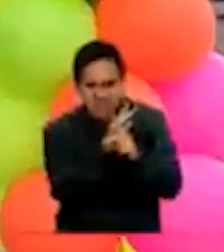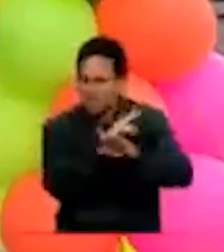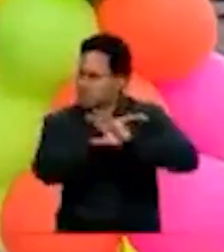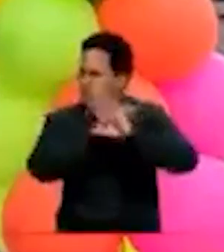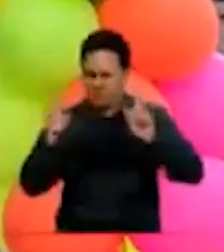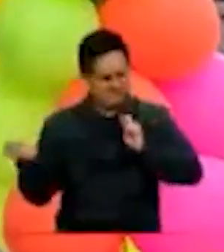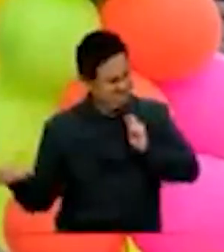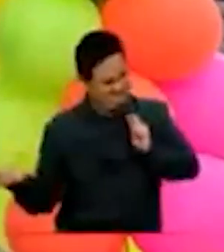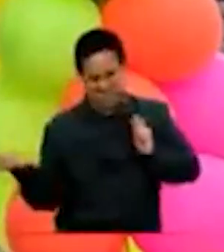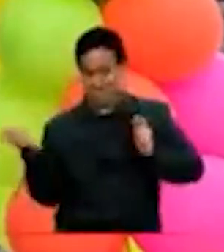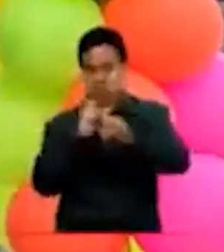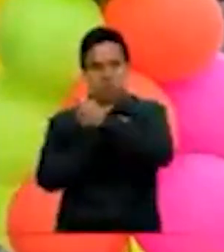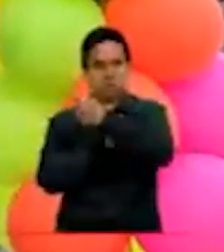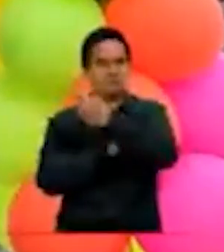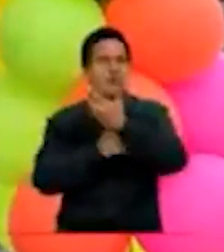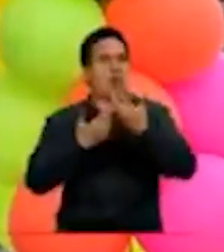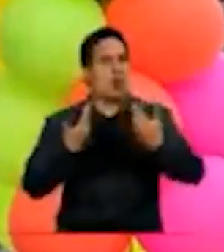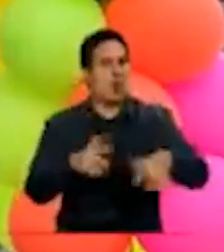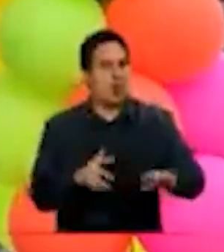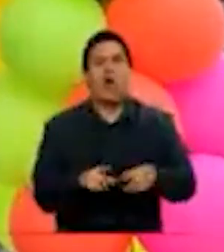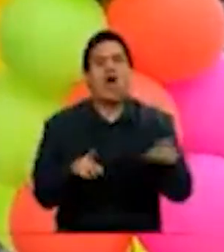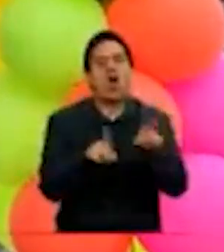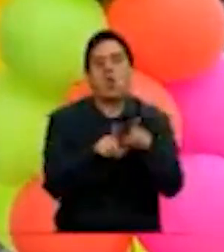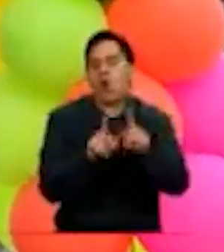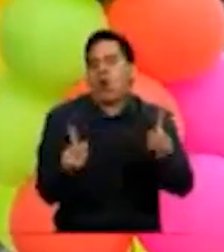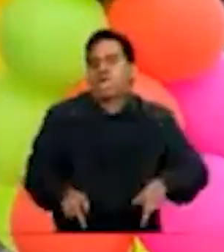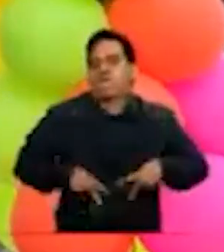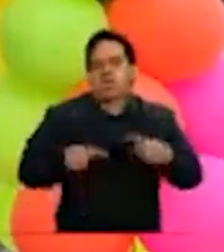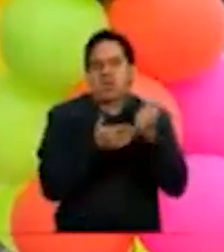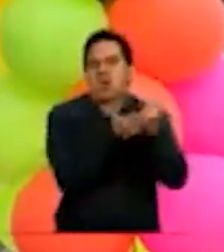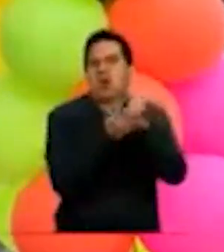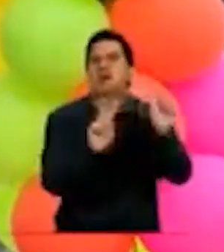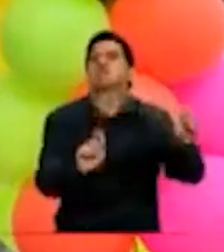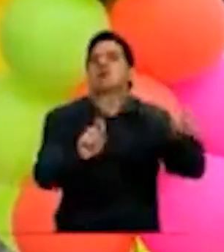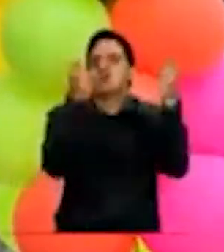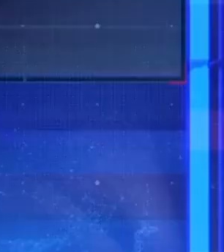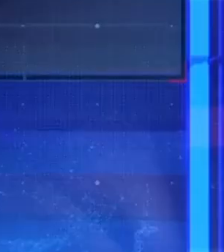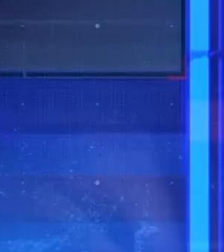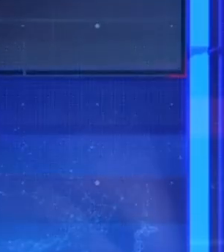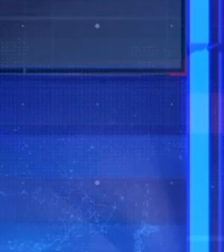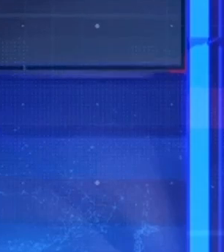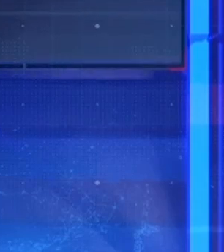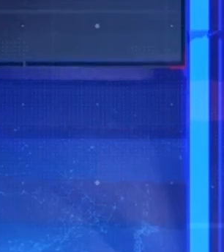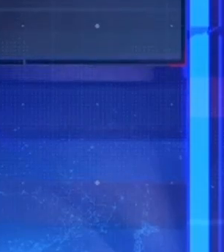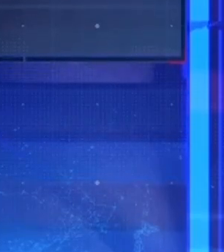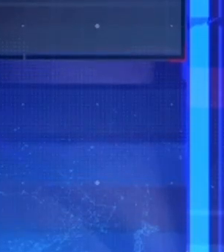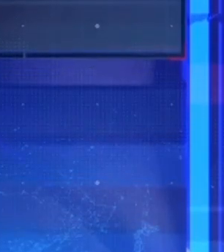estamos salvando vidas, ¿sí? Cultura Pacífica es un gran salvavidas.